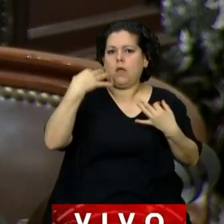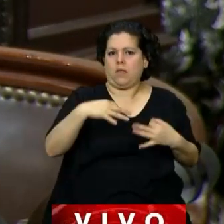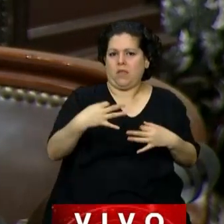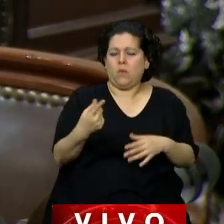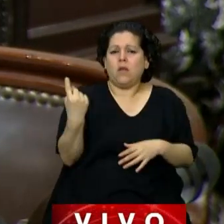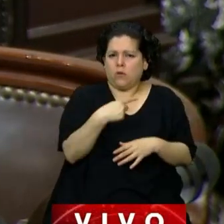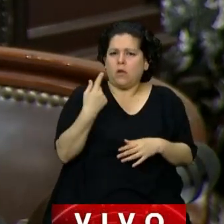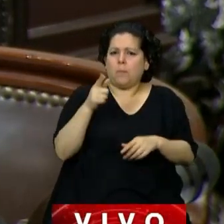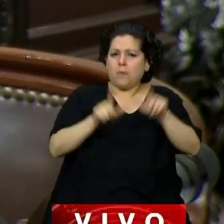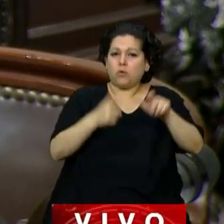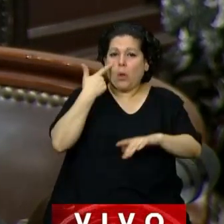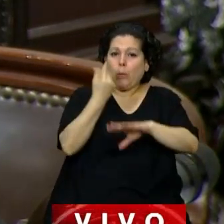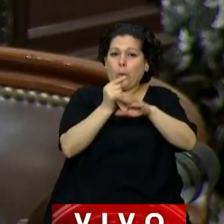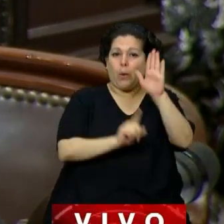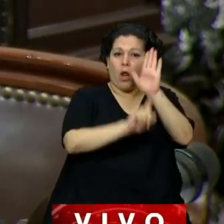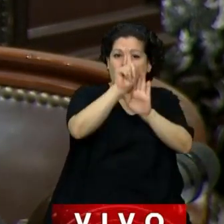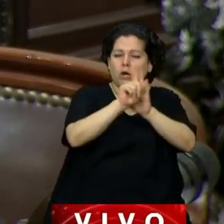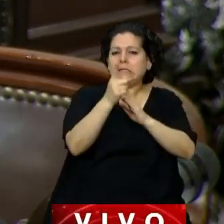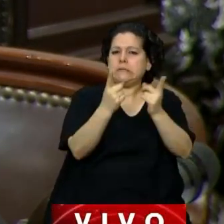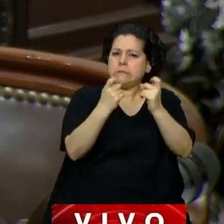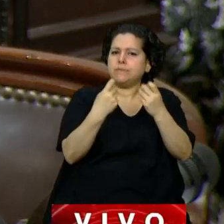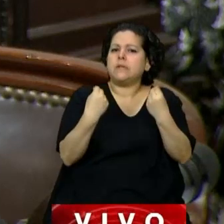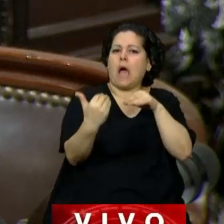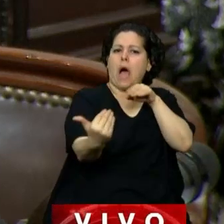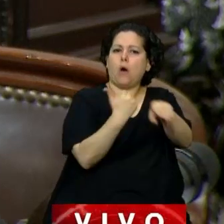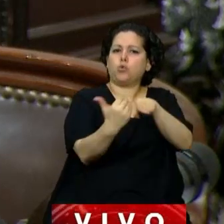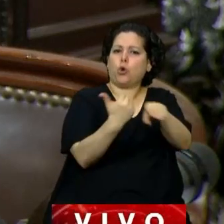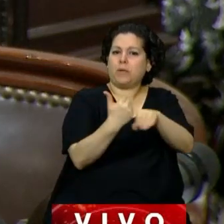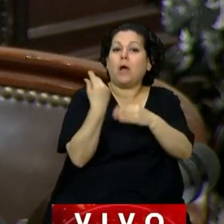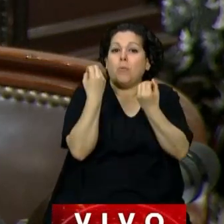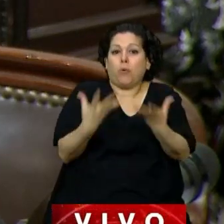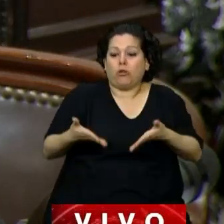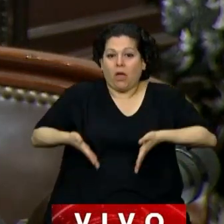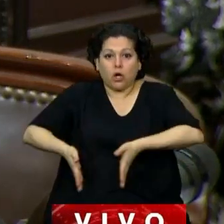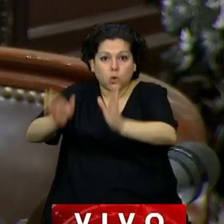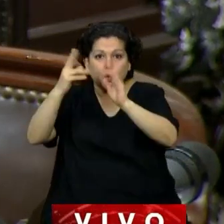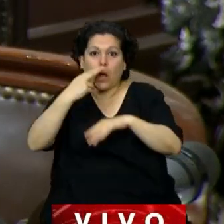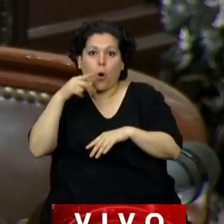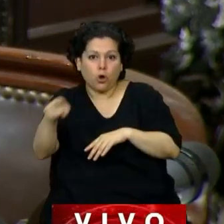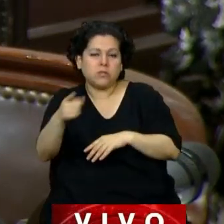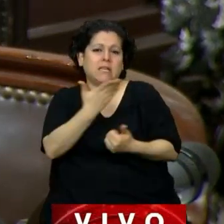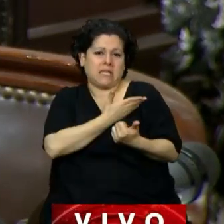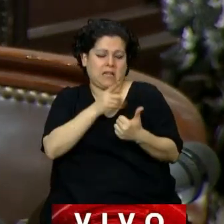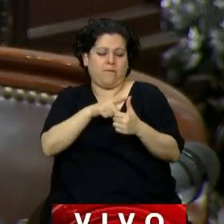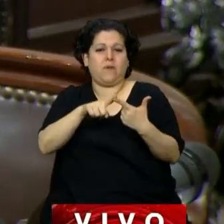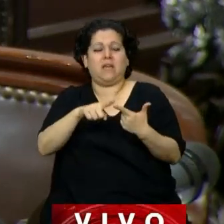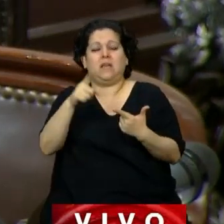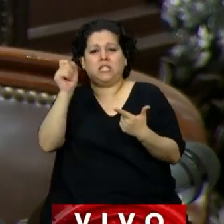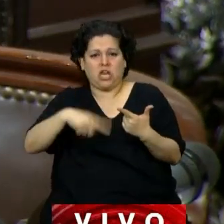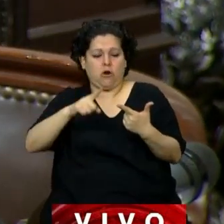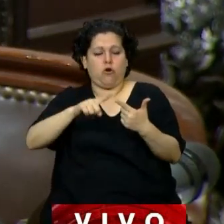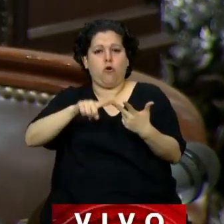norte hace muchos años es una autopista. Porque esta ruta tan importante que pasa por Santa Fe, Chaco y